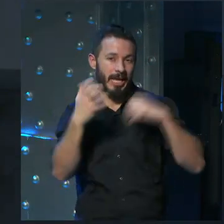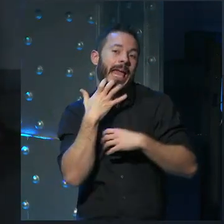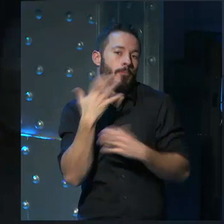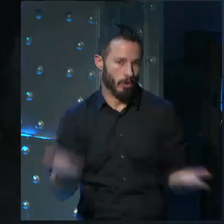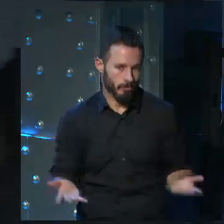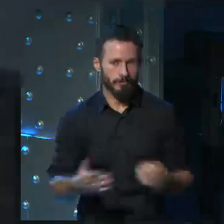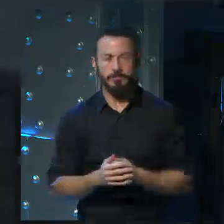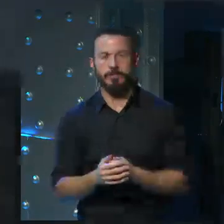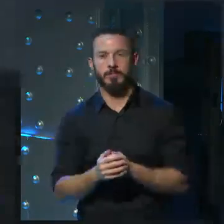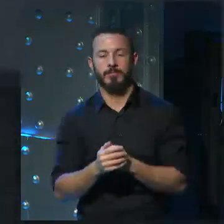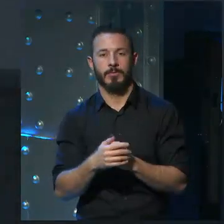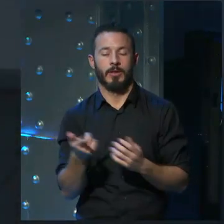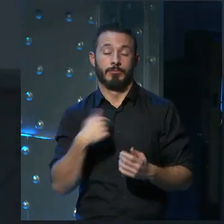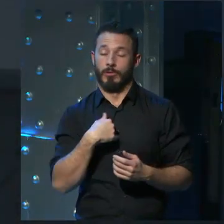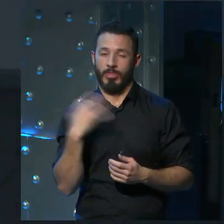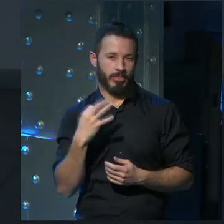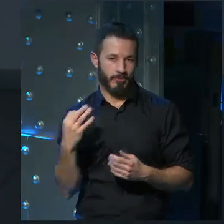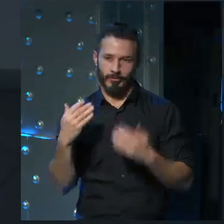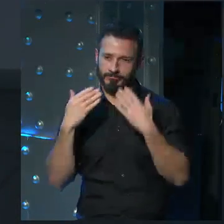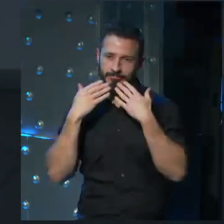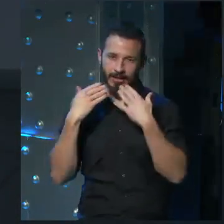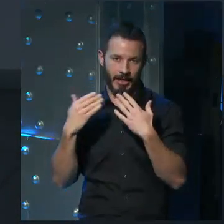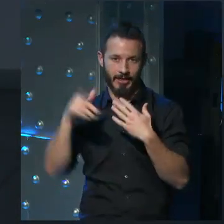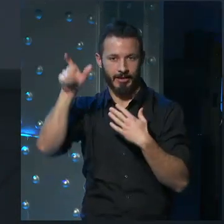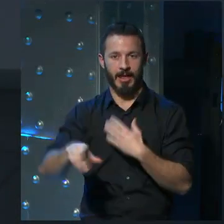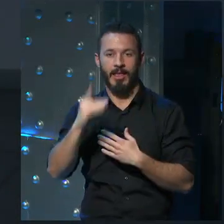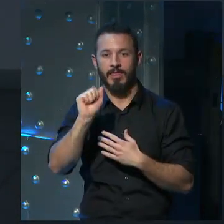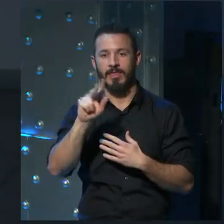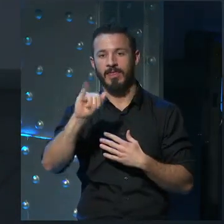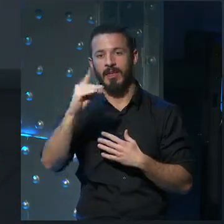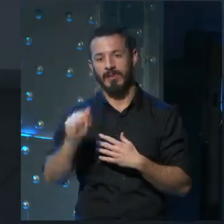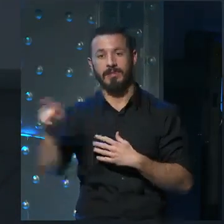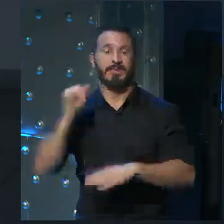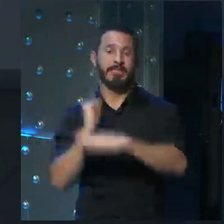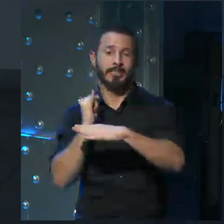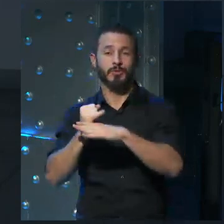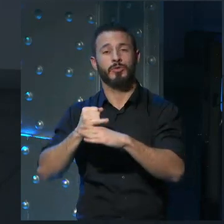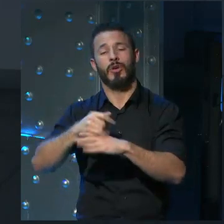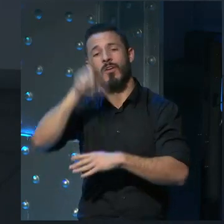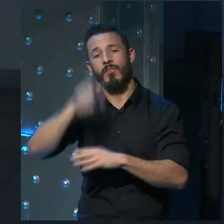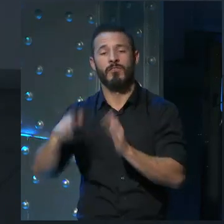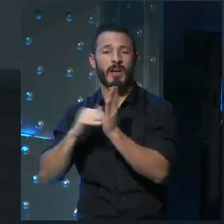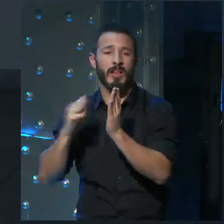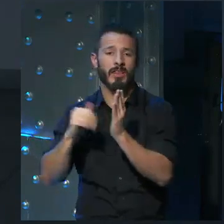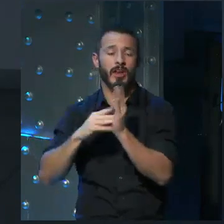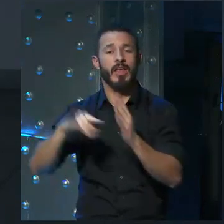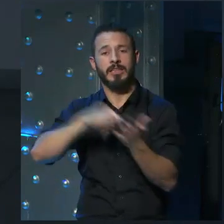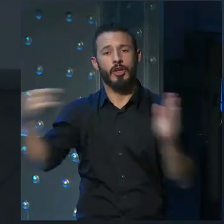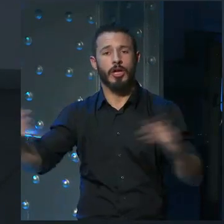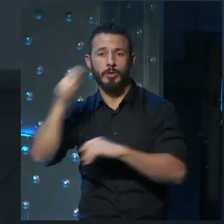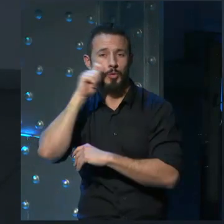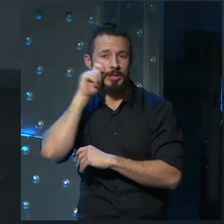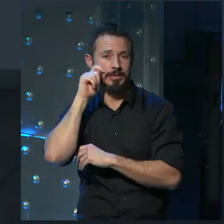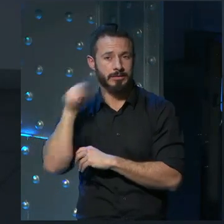ejemplos. En ese sentido, tengo que dar las gracias a David Giner, del Instituto Valenciano de Tecnologías Turísticas,